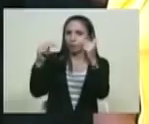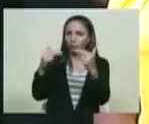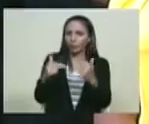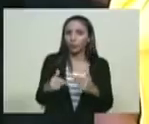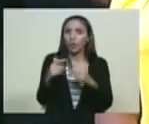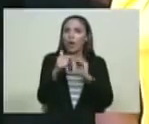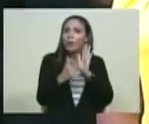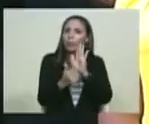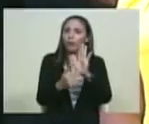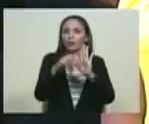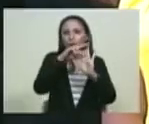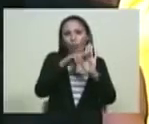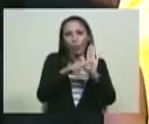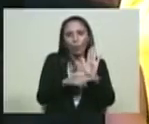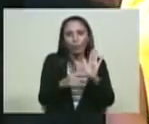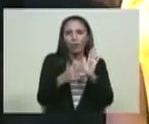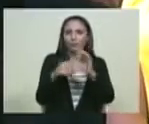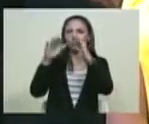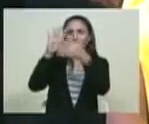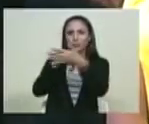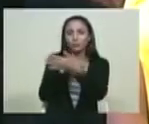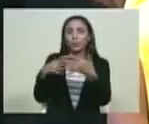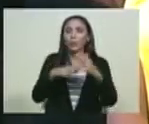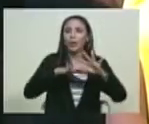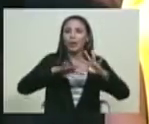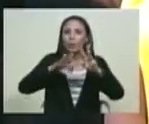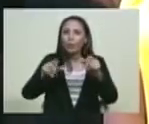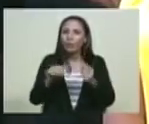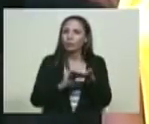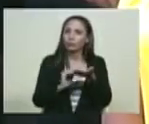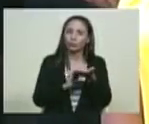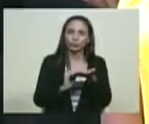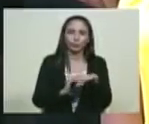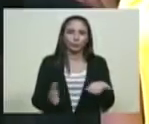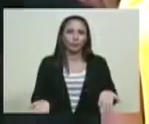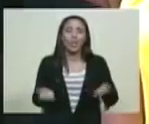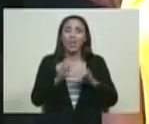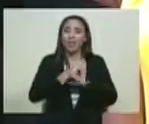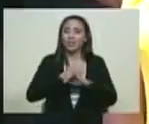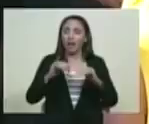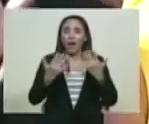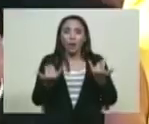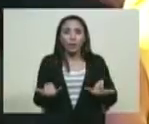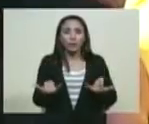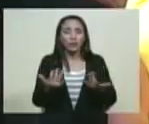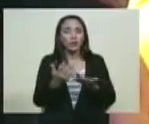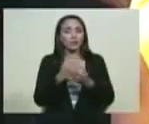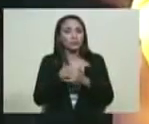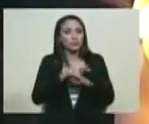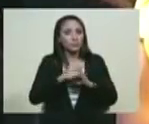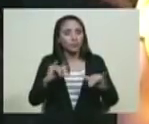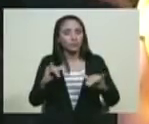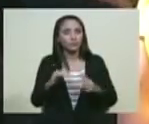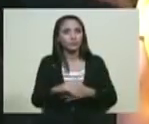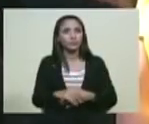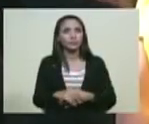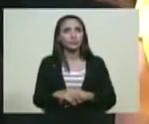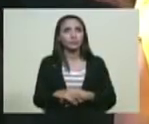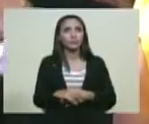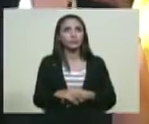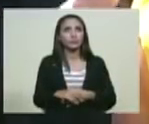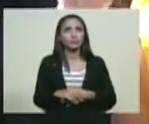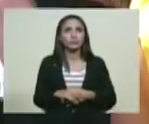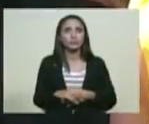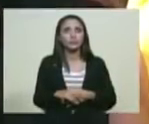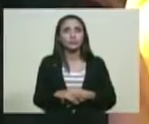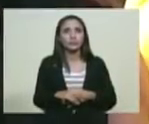Darle a la lucha contra la corrupción, a partir de este momento y por los logros alcanzados, con el